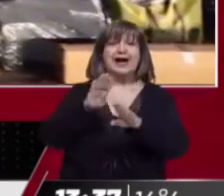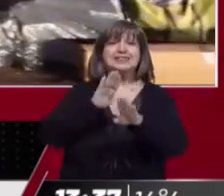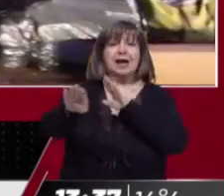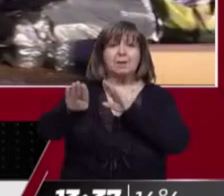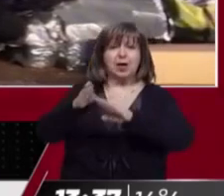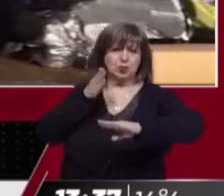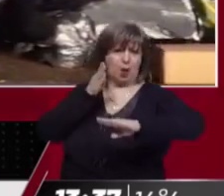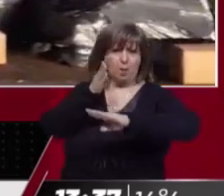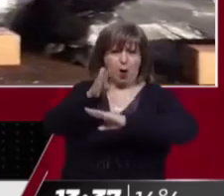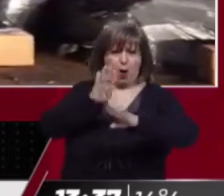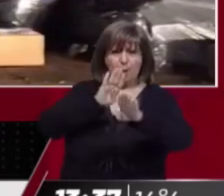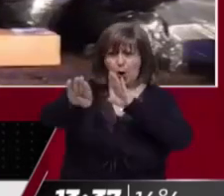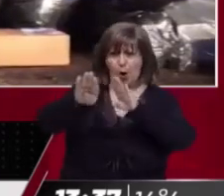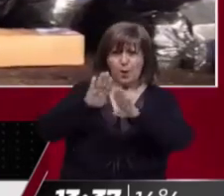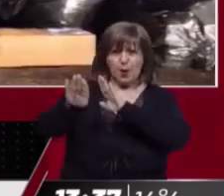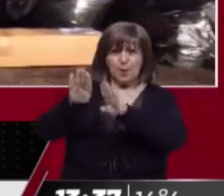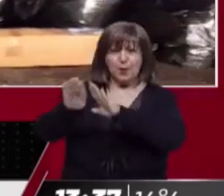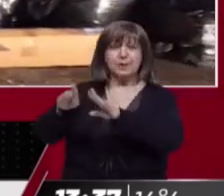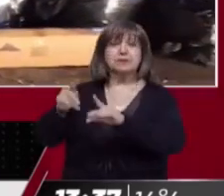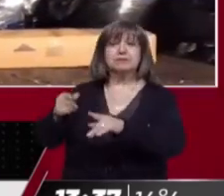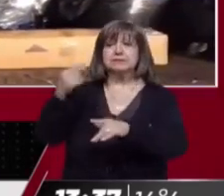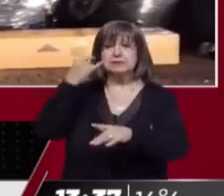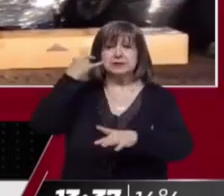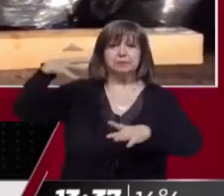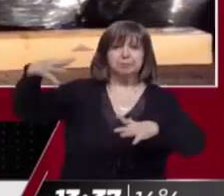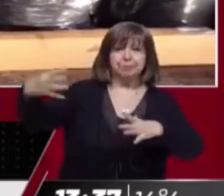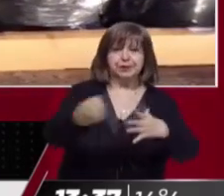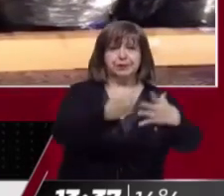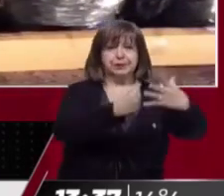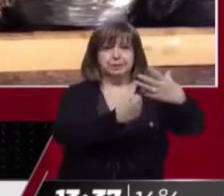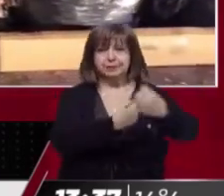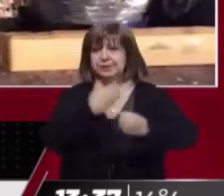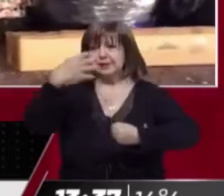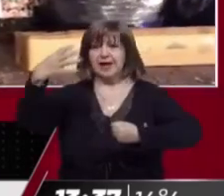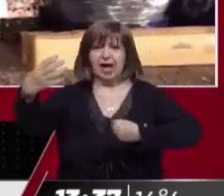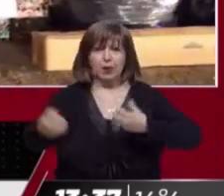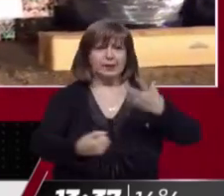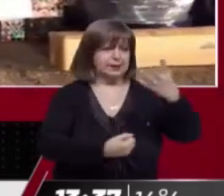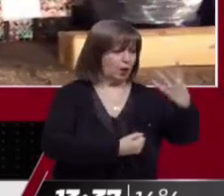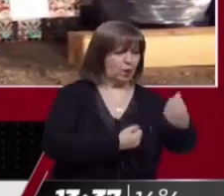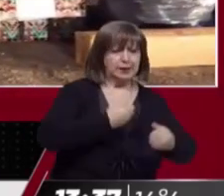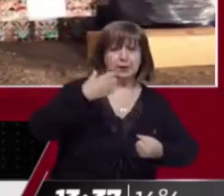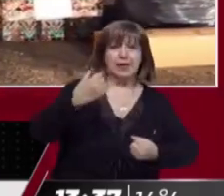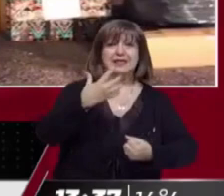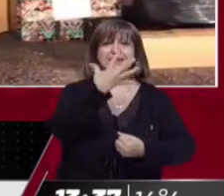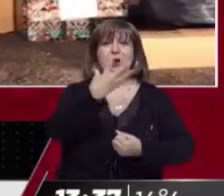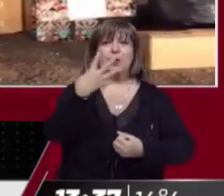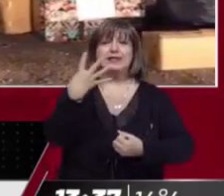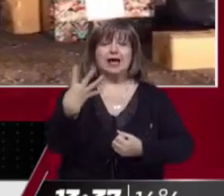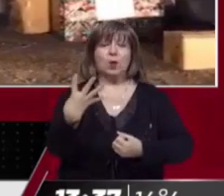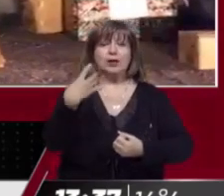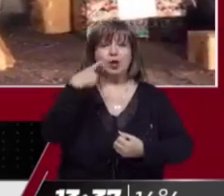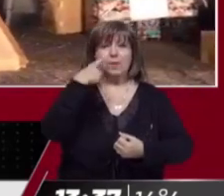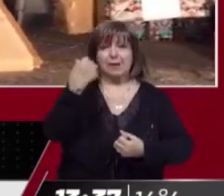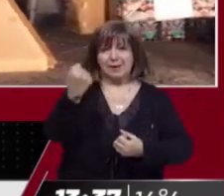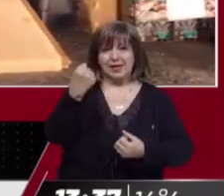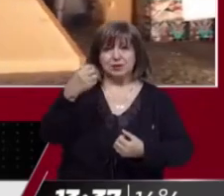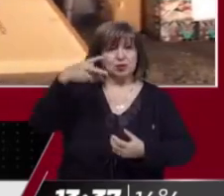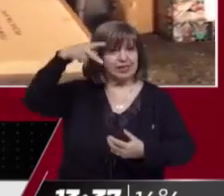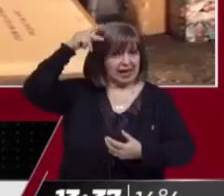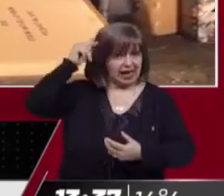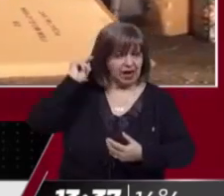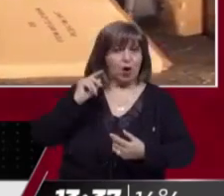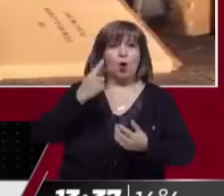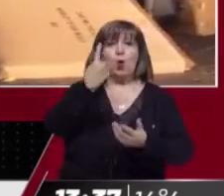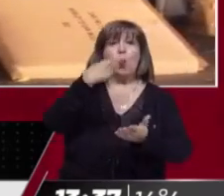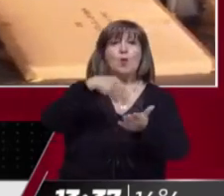allanamientos han tenido como gran resultado lo que decíamos. Detalladamente, 54.000 pesos chilenos, tenemos